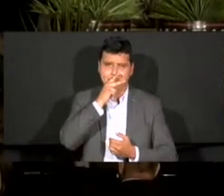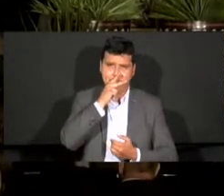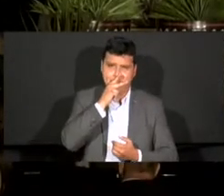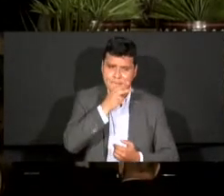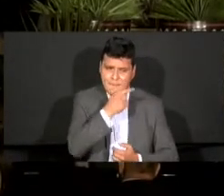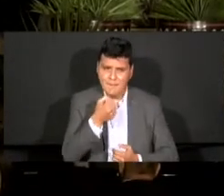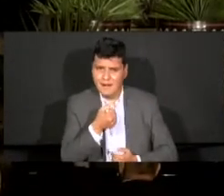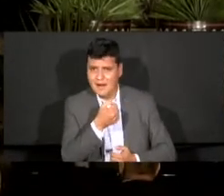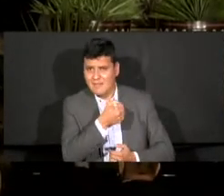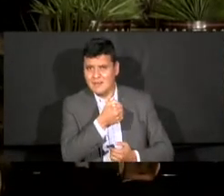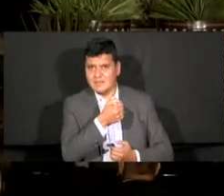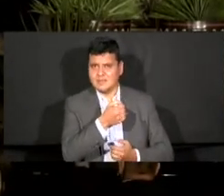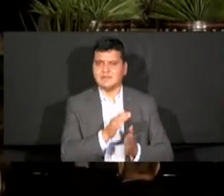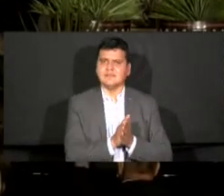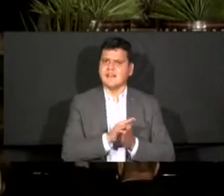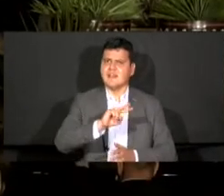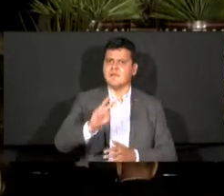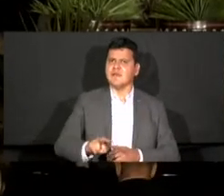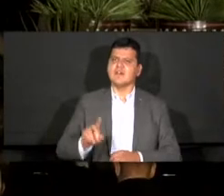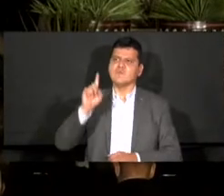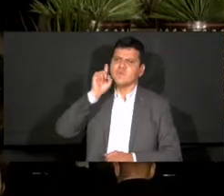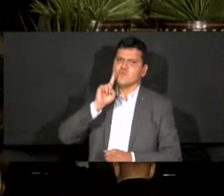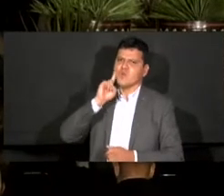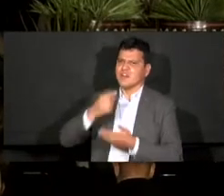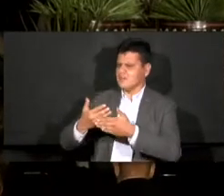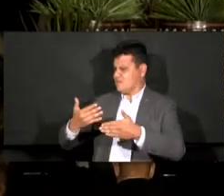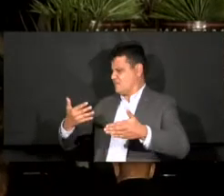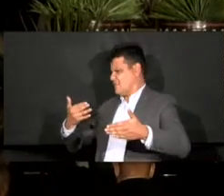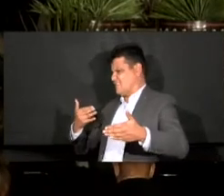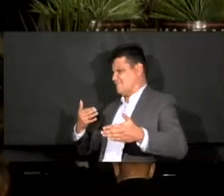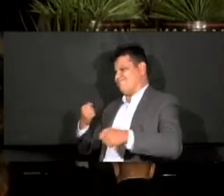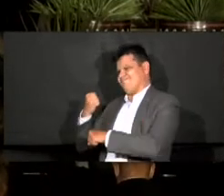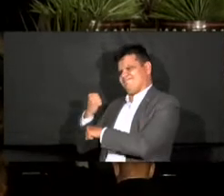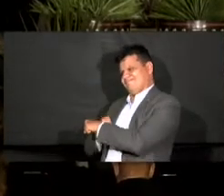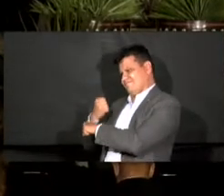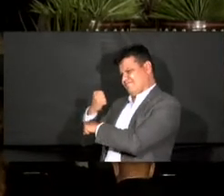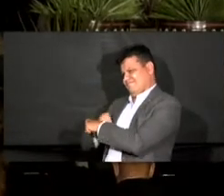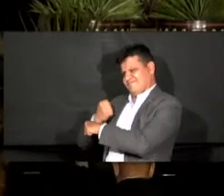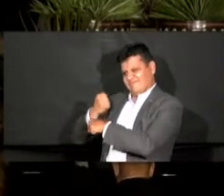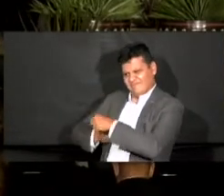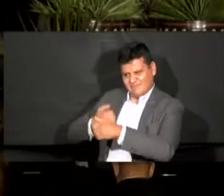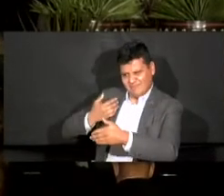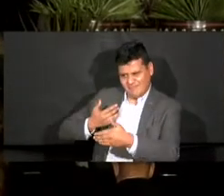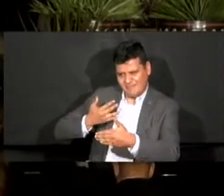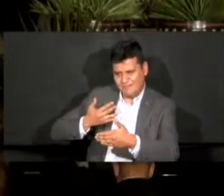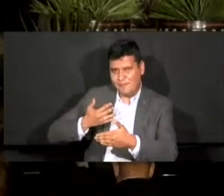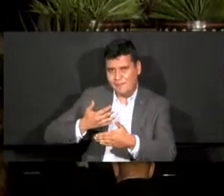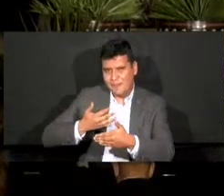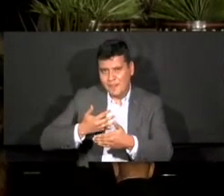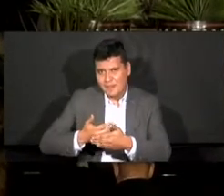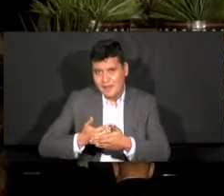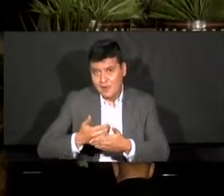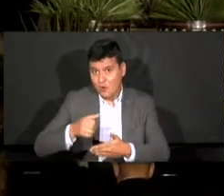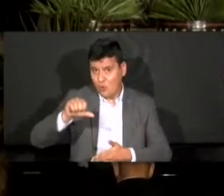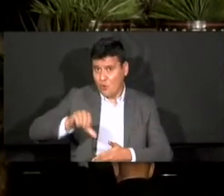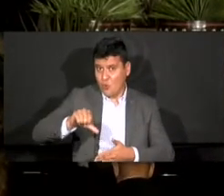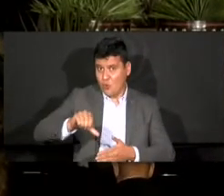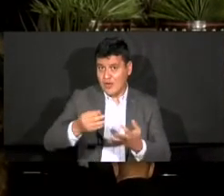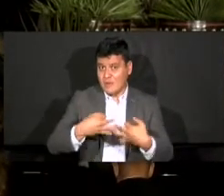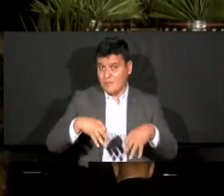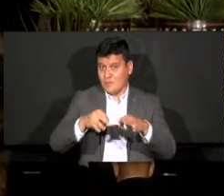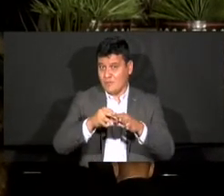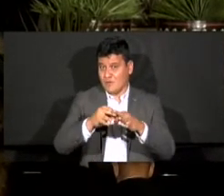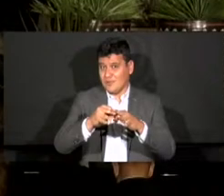adelante y que abrieron camino que hoy se logrará la primera gobernatura encabezada por una mujer,